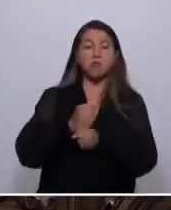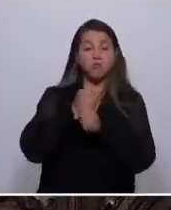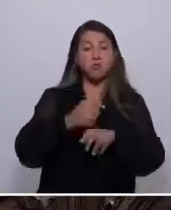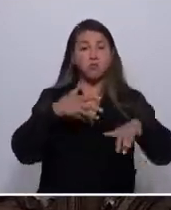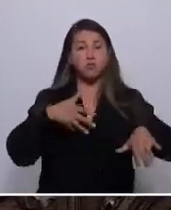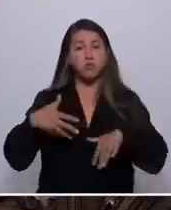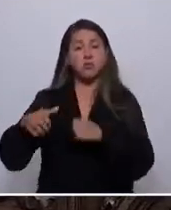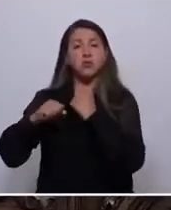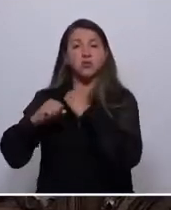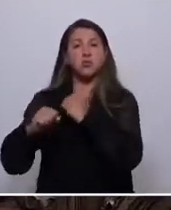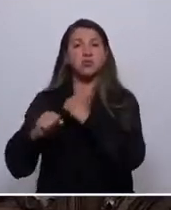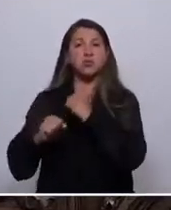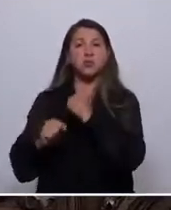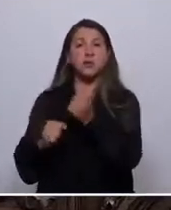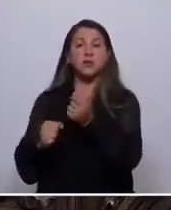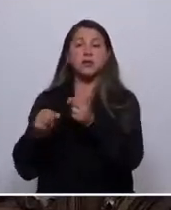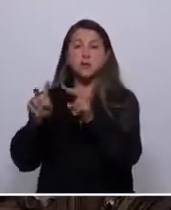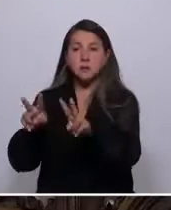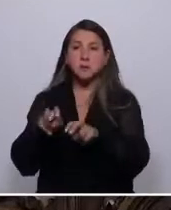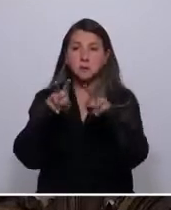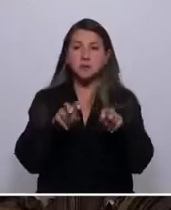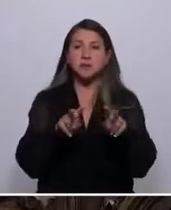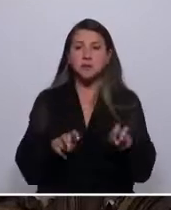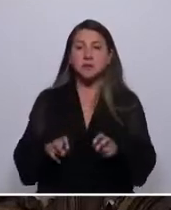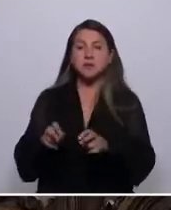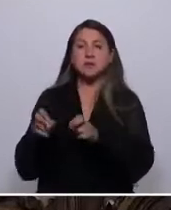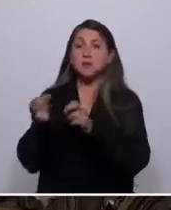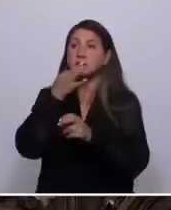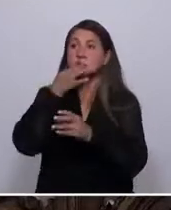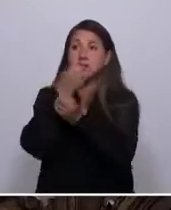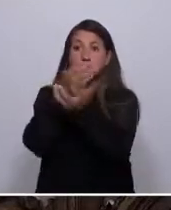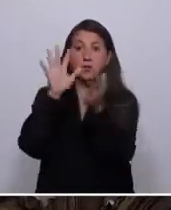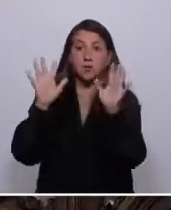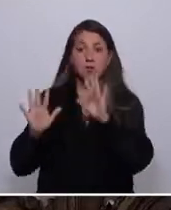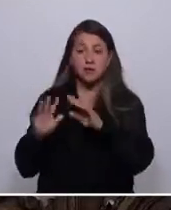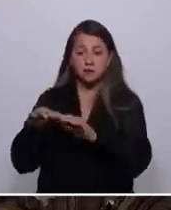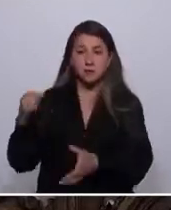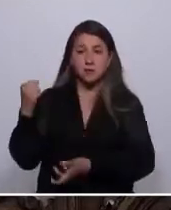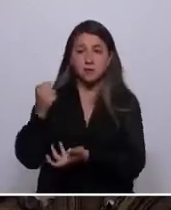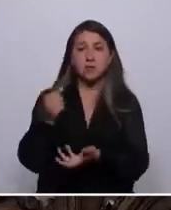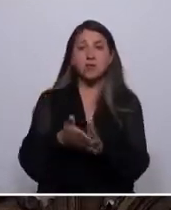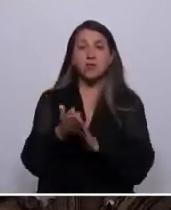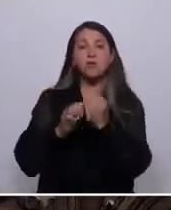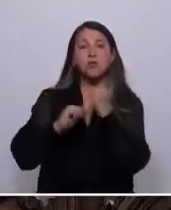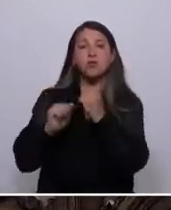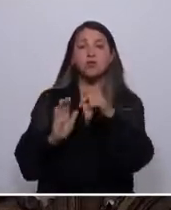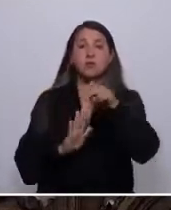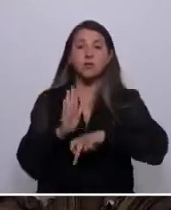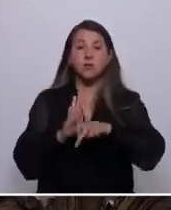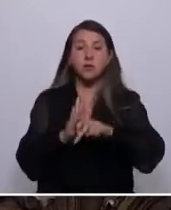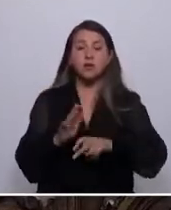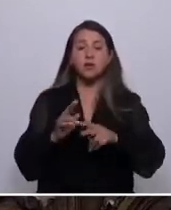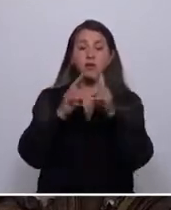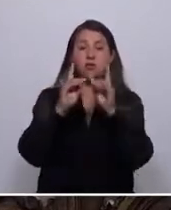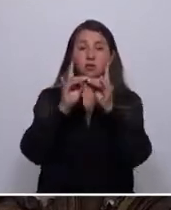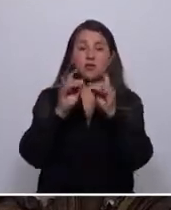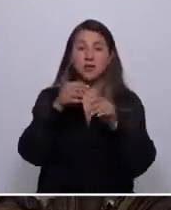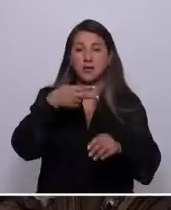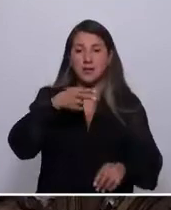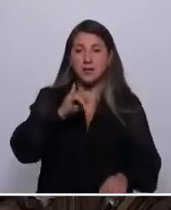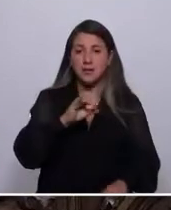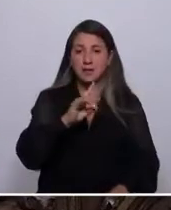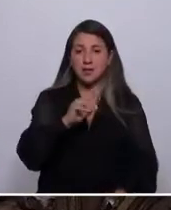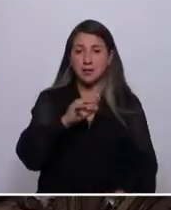la mercantilización de la naturaleza, expresada tantas veces, como por ejemplo en contra del proyecto Hidroaicén en su momento.